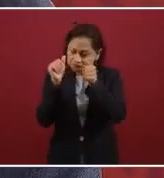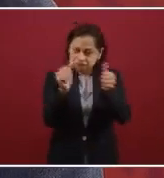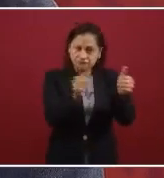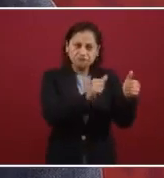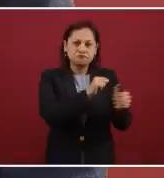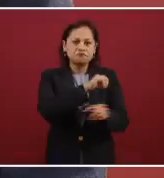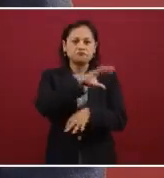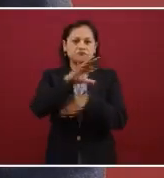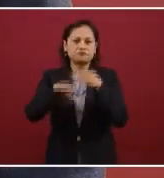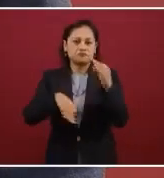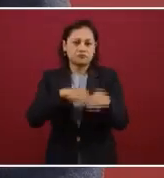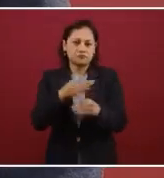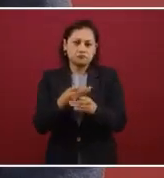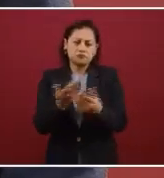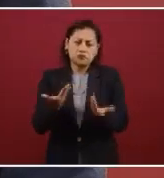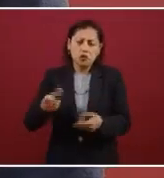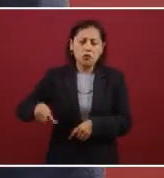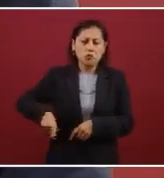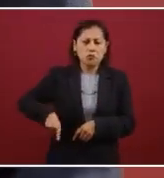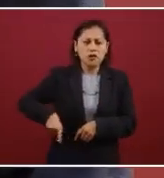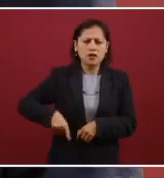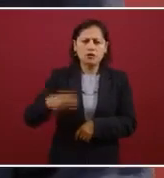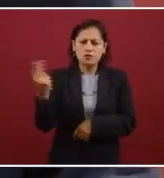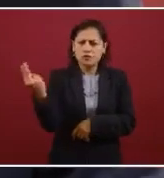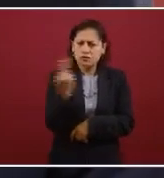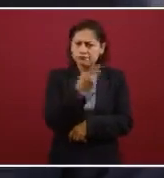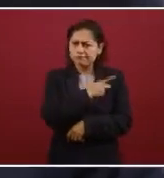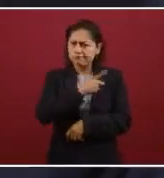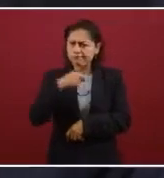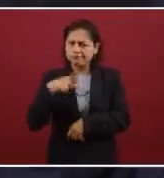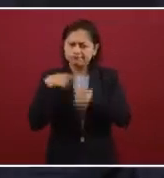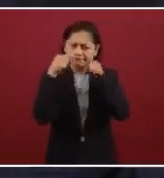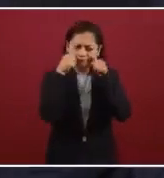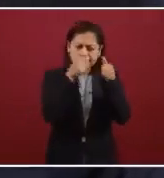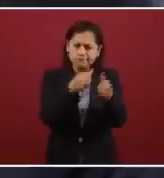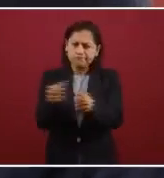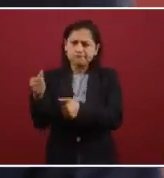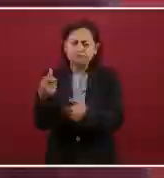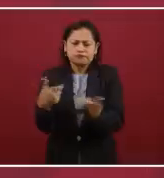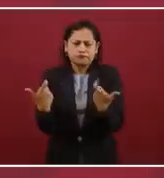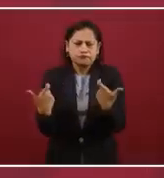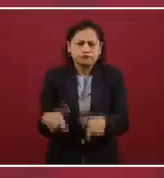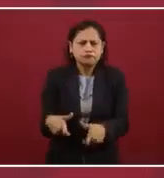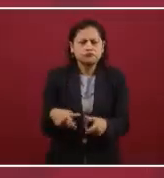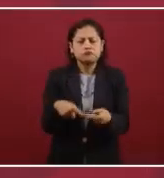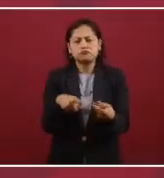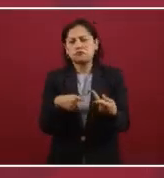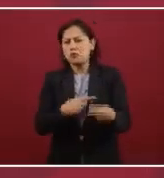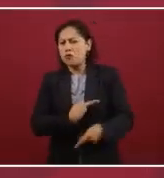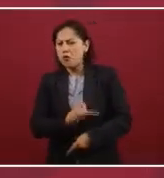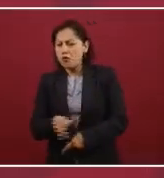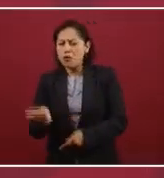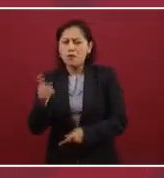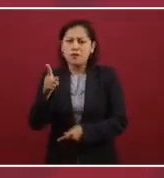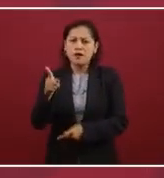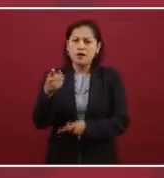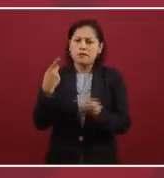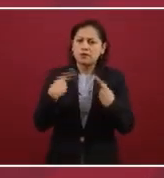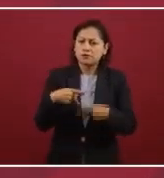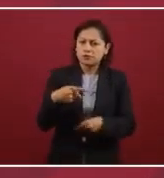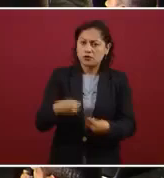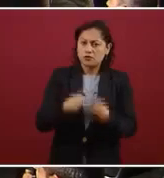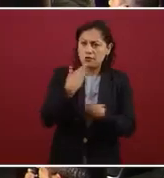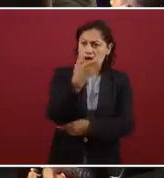a ricos, a pobres, a los que viven en el campo, a los que viven en la ciudad, a los que